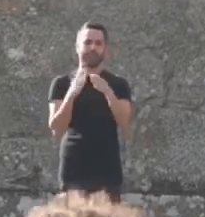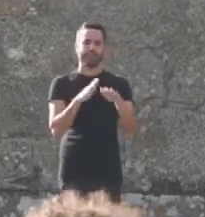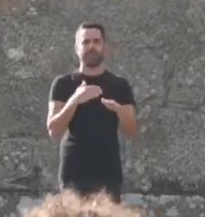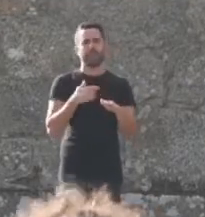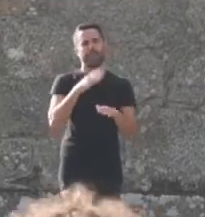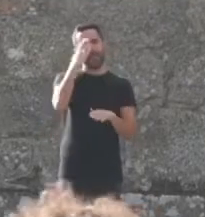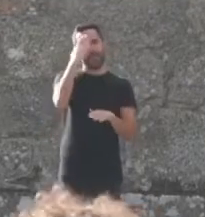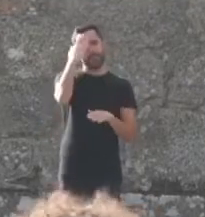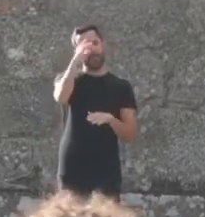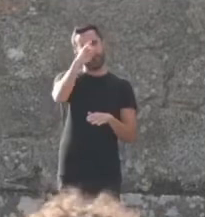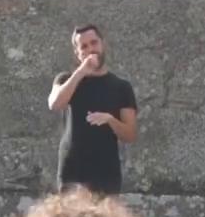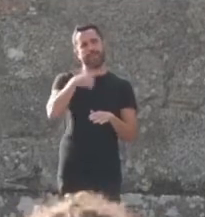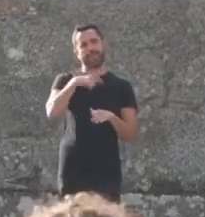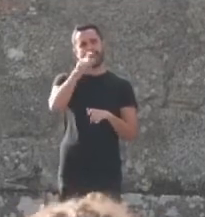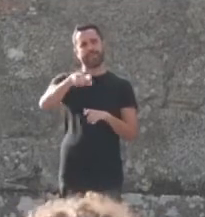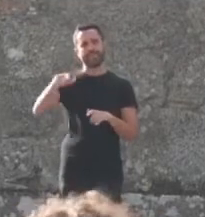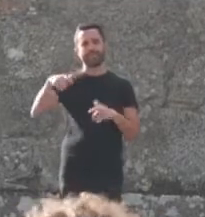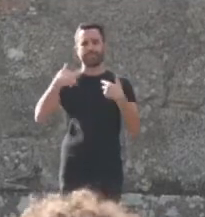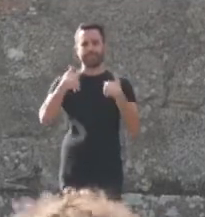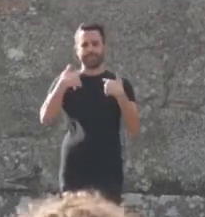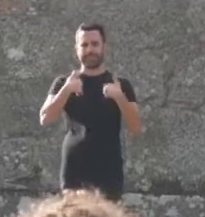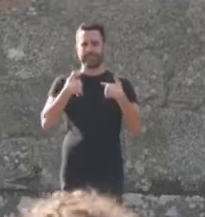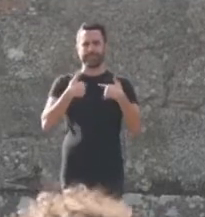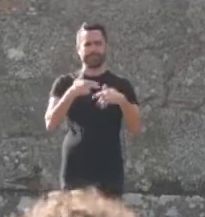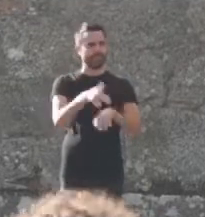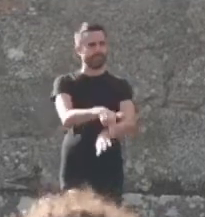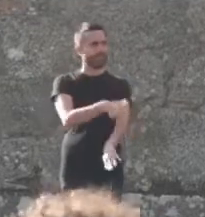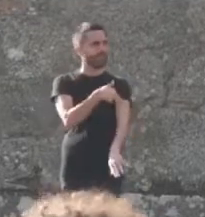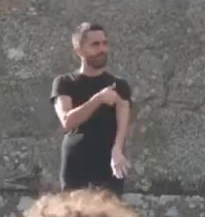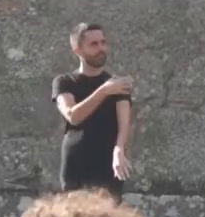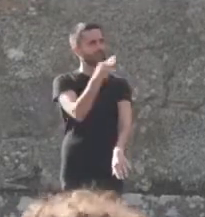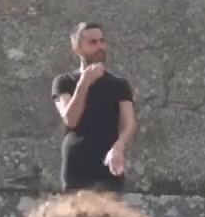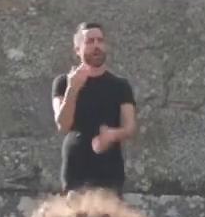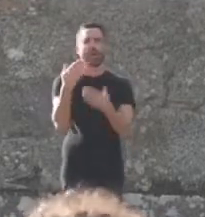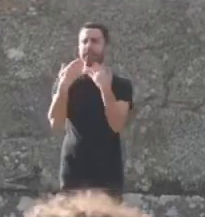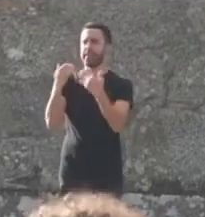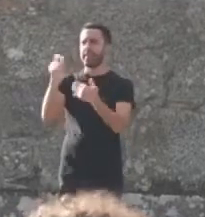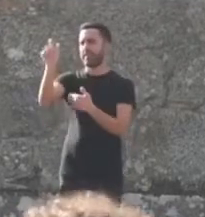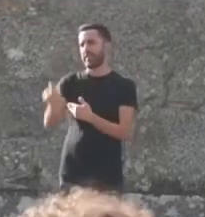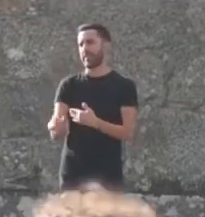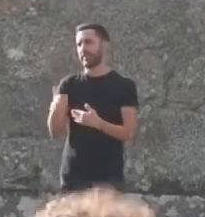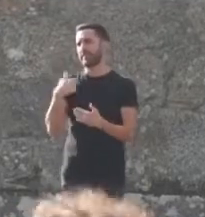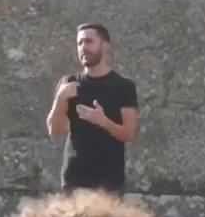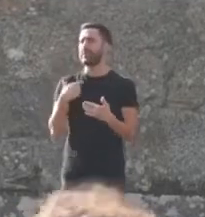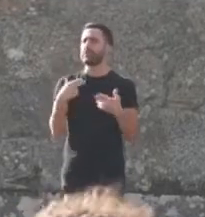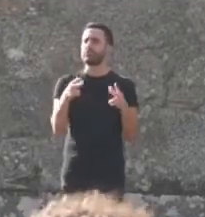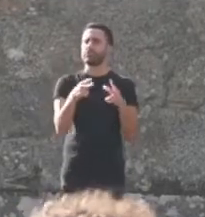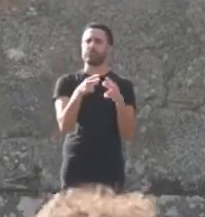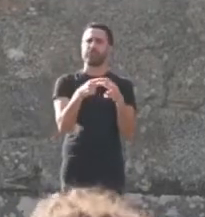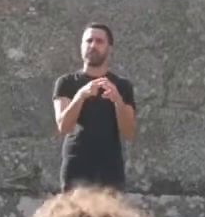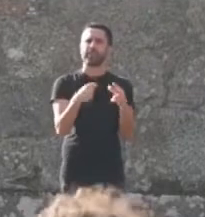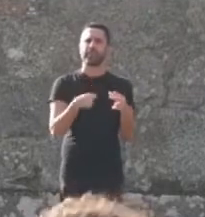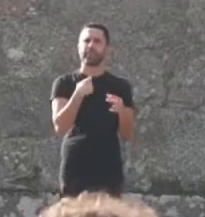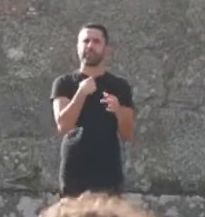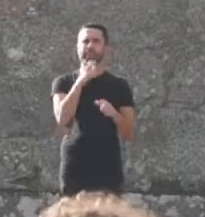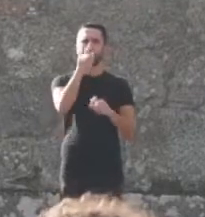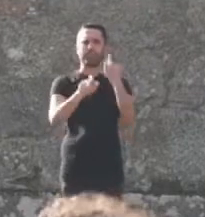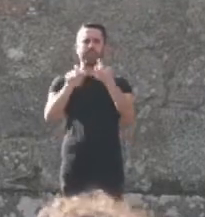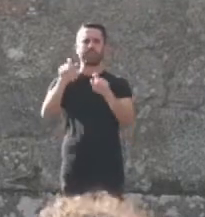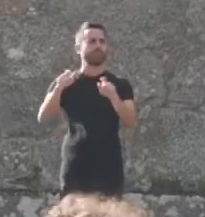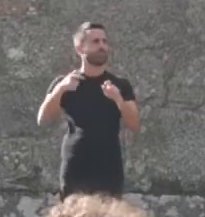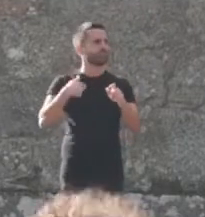agradecer na súa persoa a toda a sociedade civil, a todas as persoas do